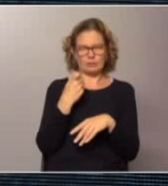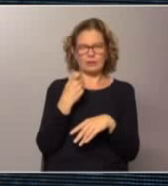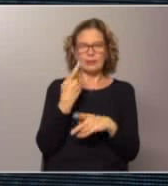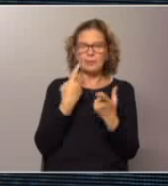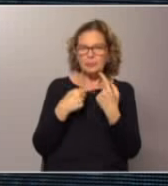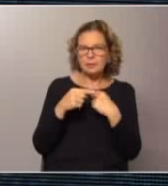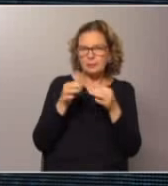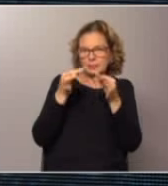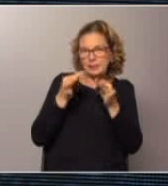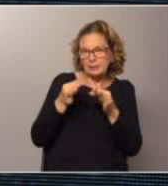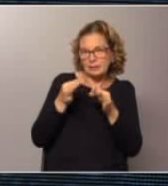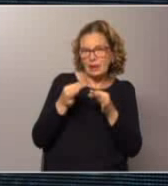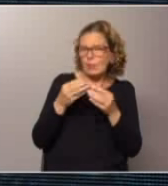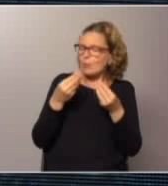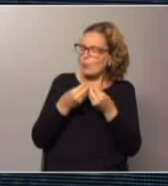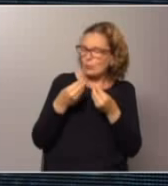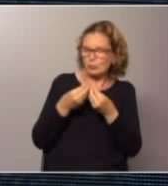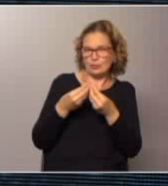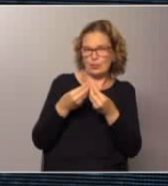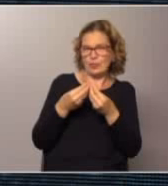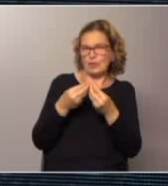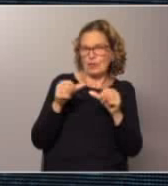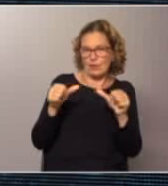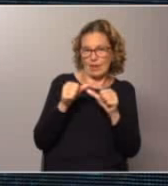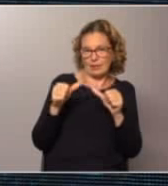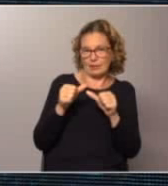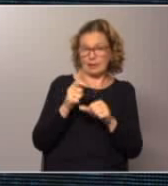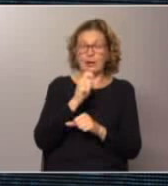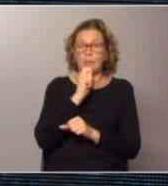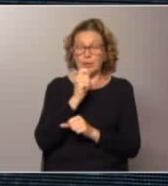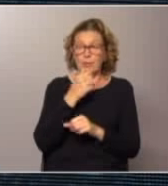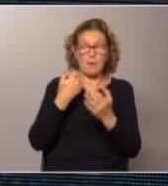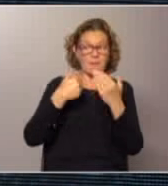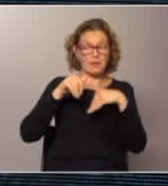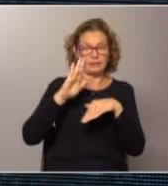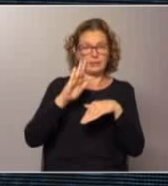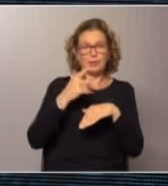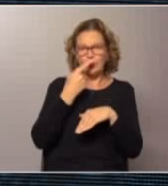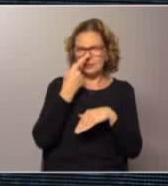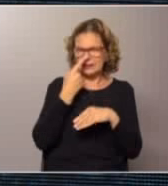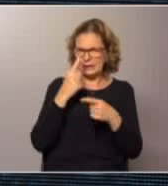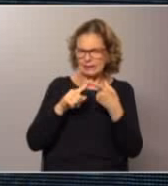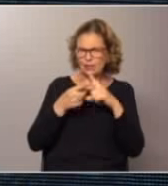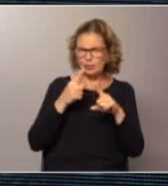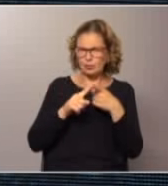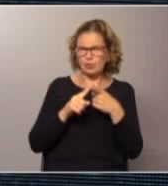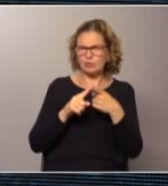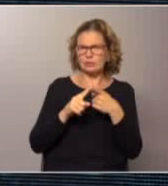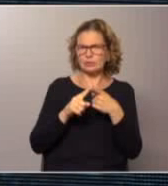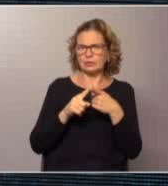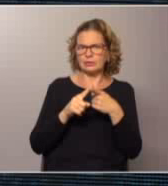pero en realidad las plataformas lo hacen mucho más que el periodismo entonces es interesante la discusión como es